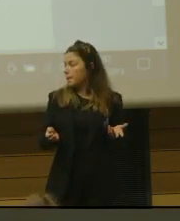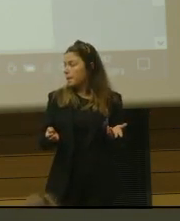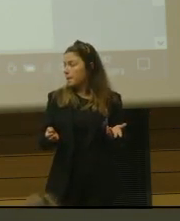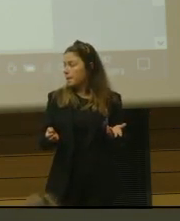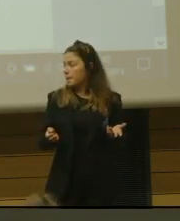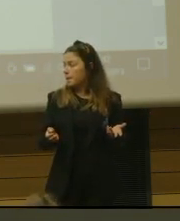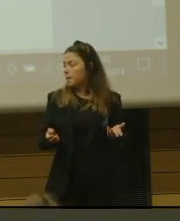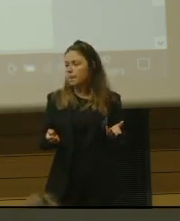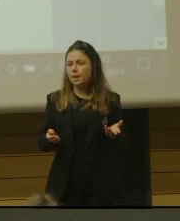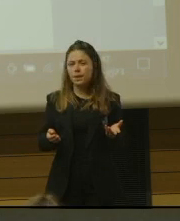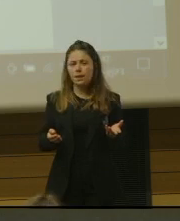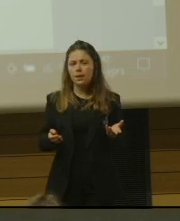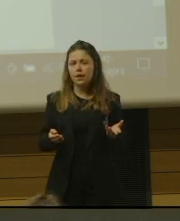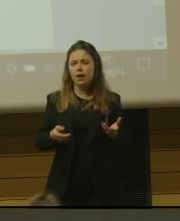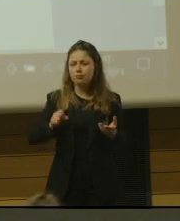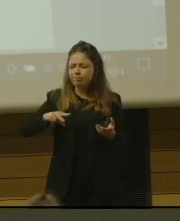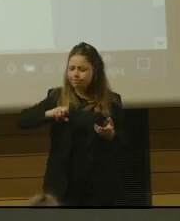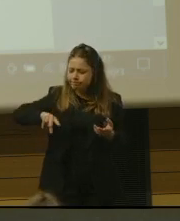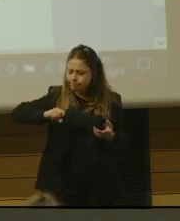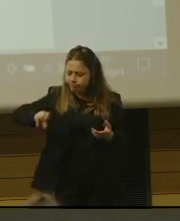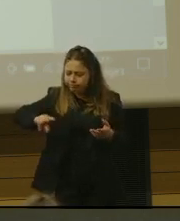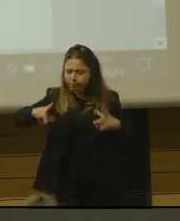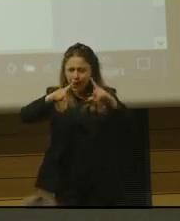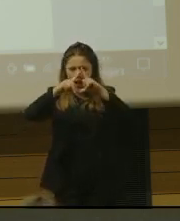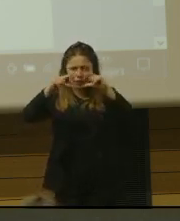recorrimos Asturias entero.